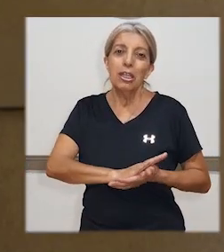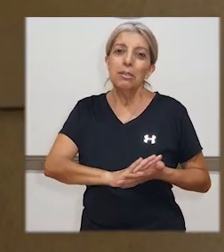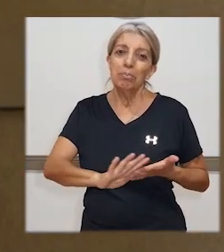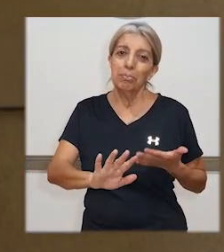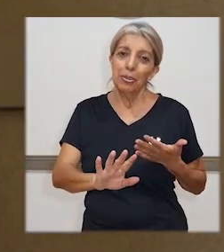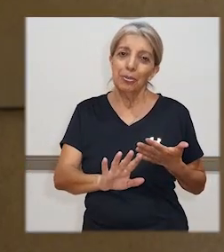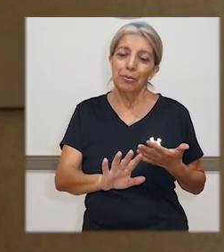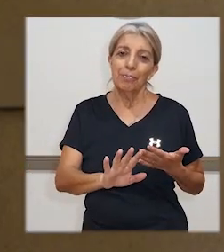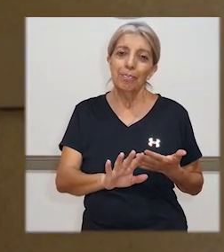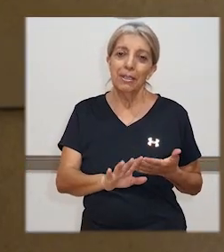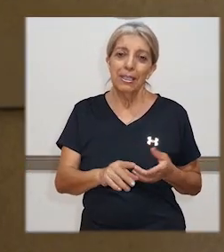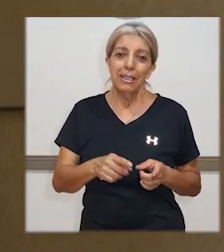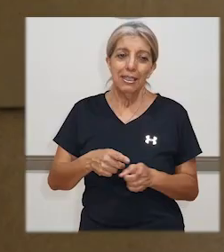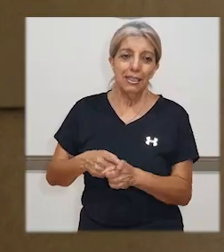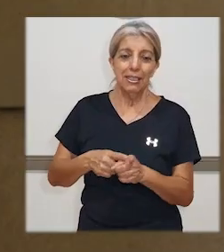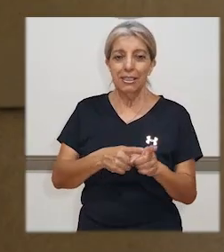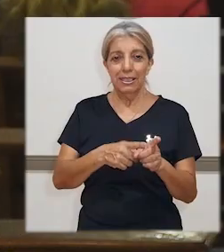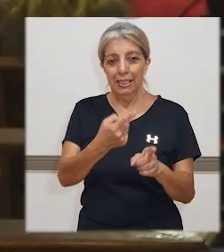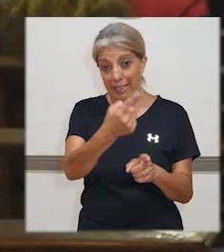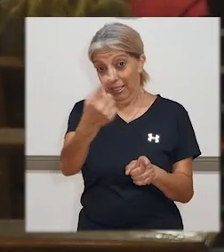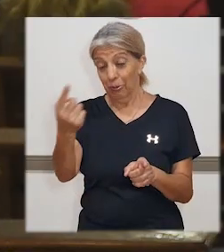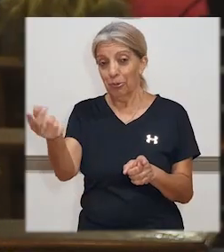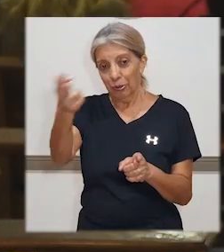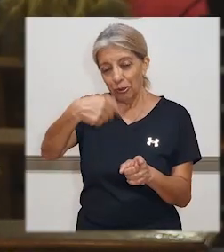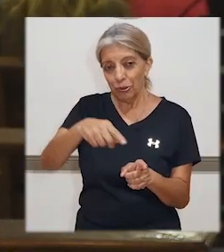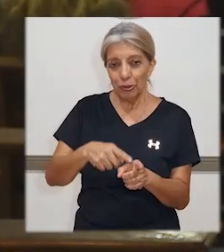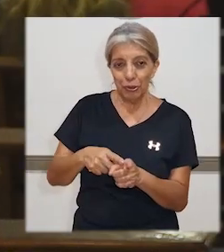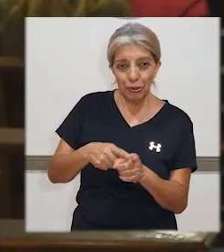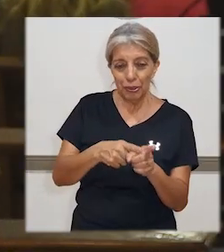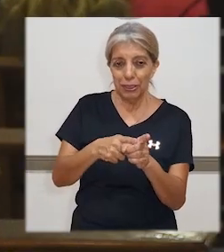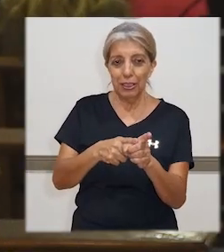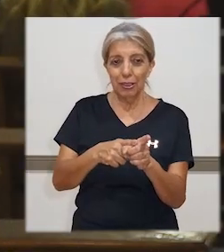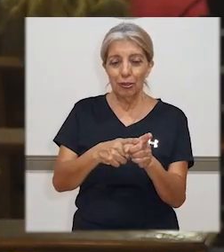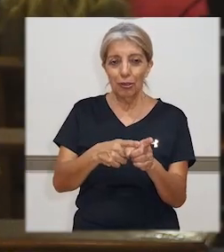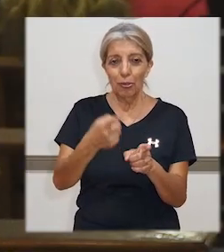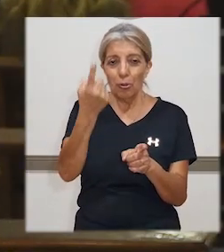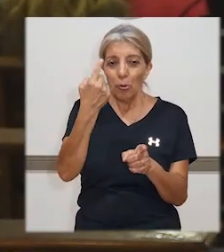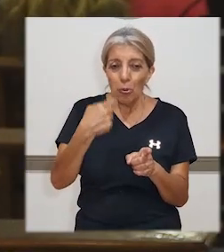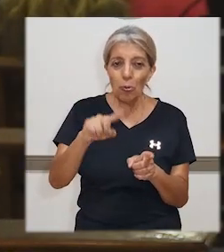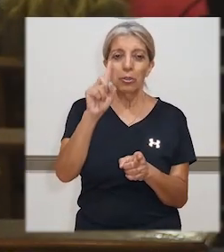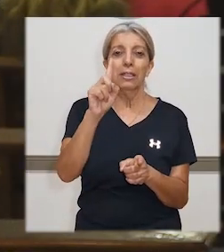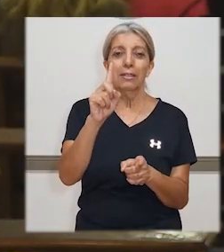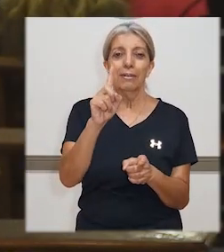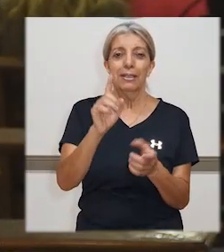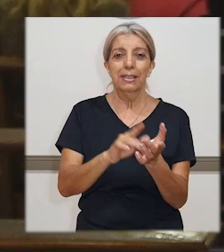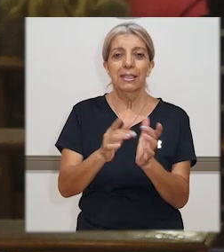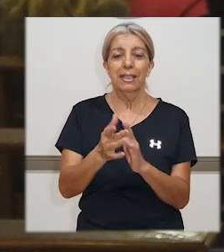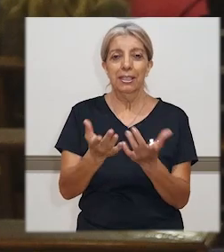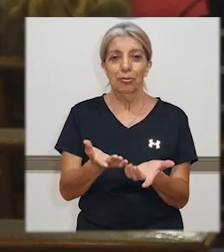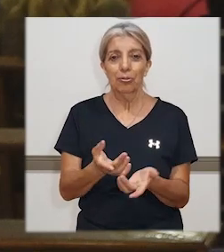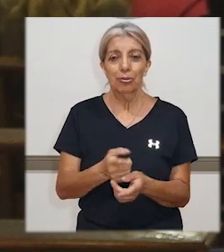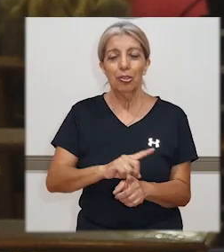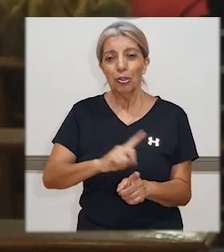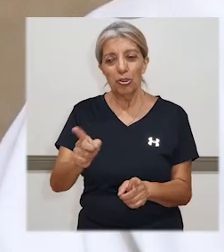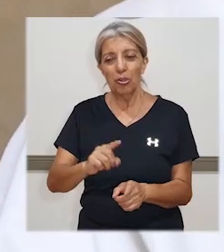de su palabra, siguiendo sus pasos. A estos falsos pastores solo les interesa, como decíamos, el